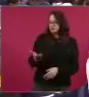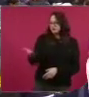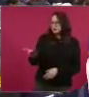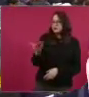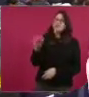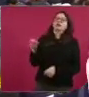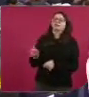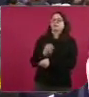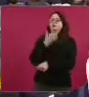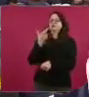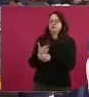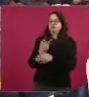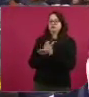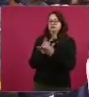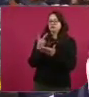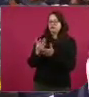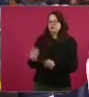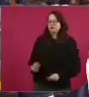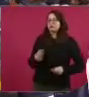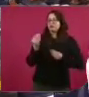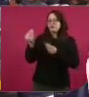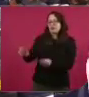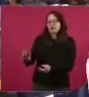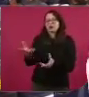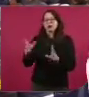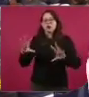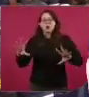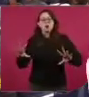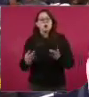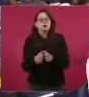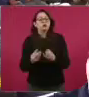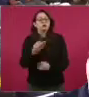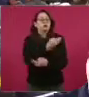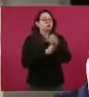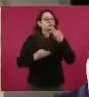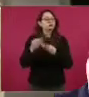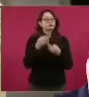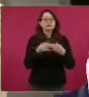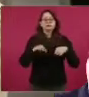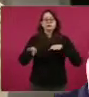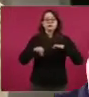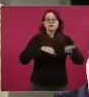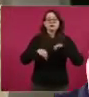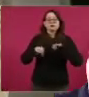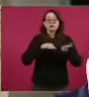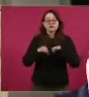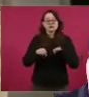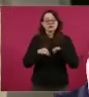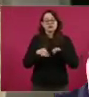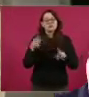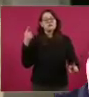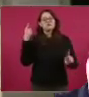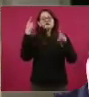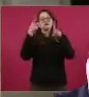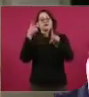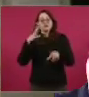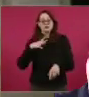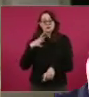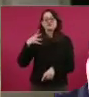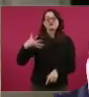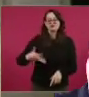del Deporte, complementando un trabajo que hacemos de manera conjunta y que se conjugan en el orgullo de